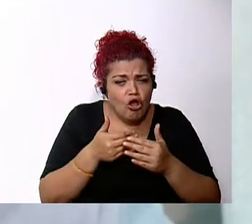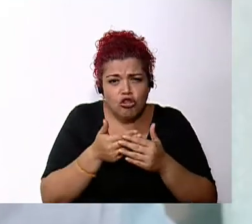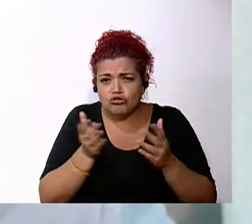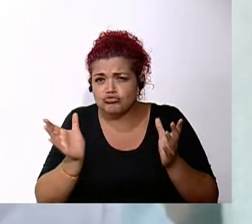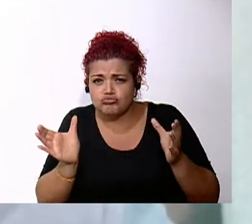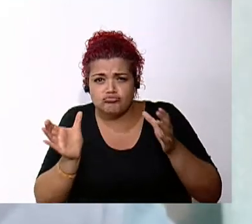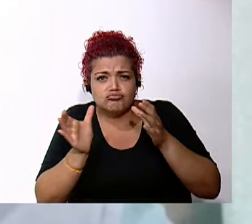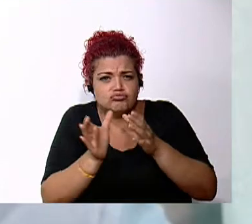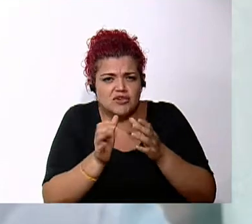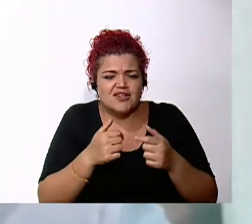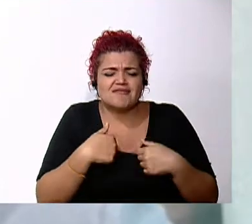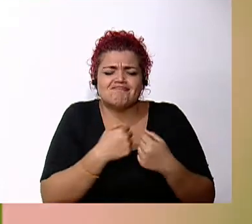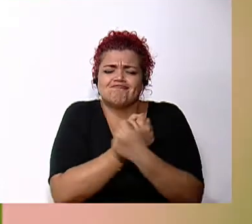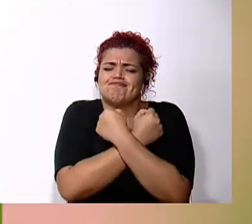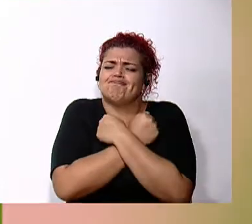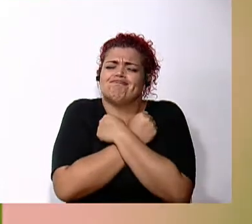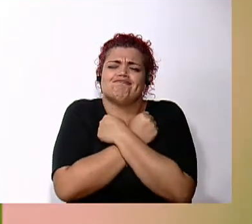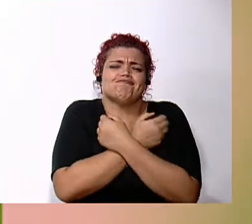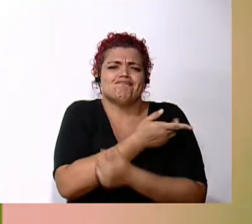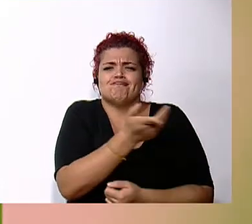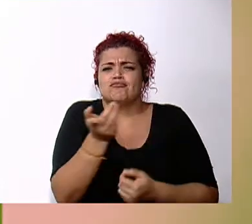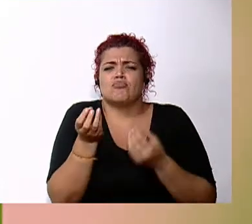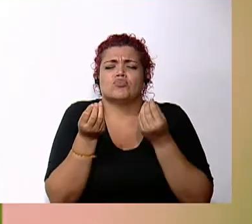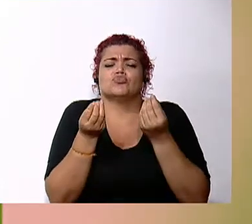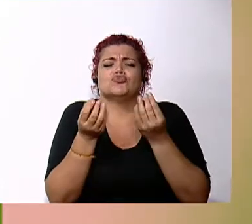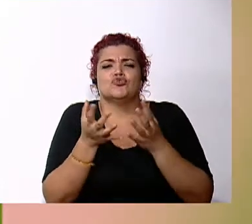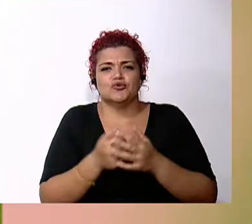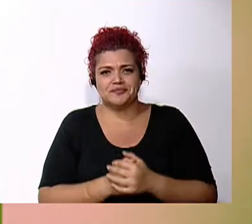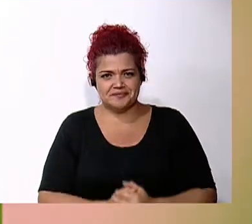Los queremos muchísimo.